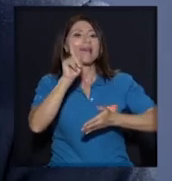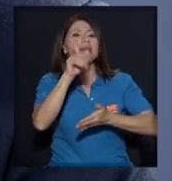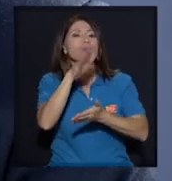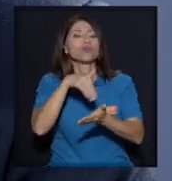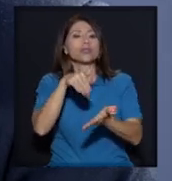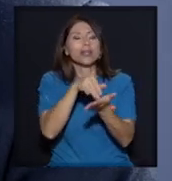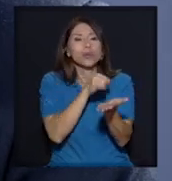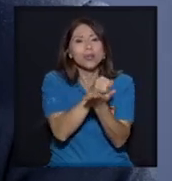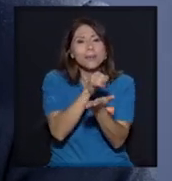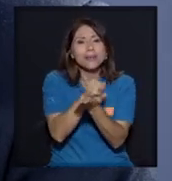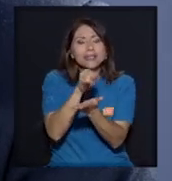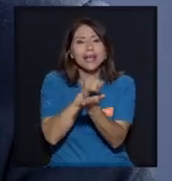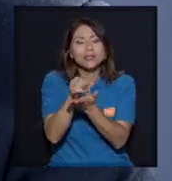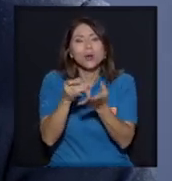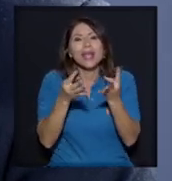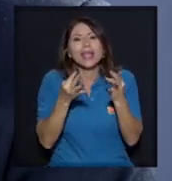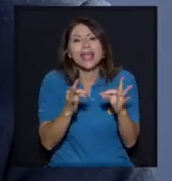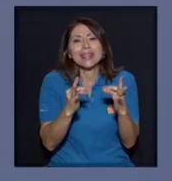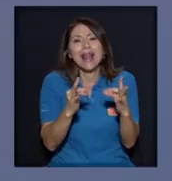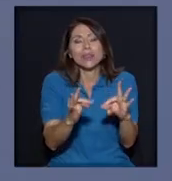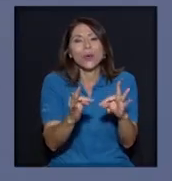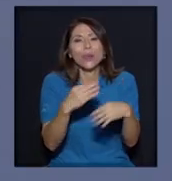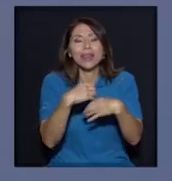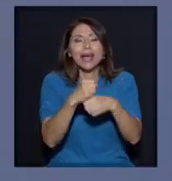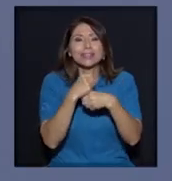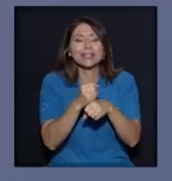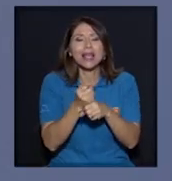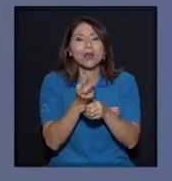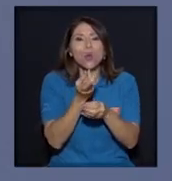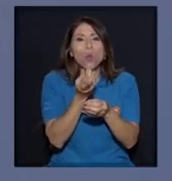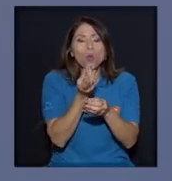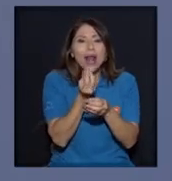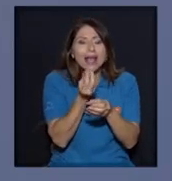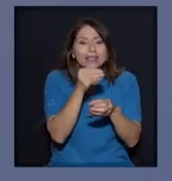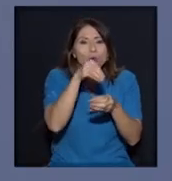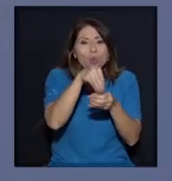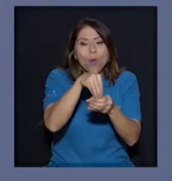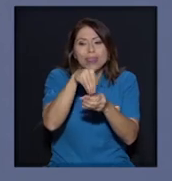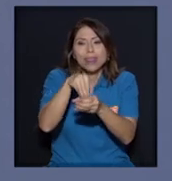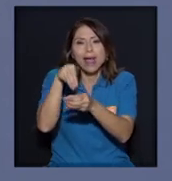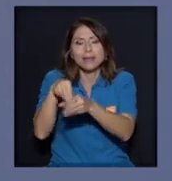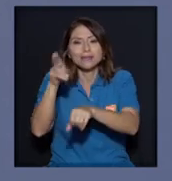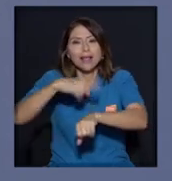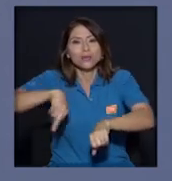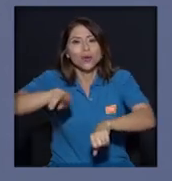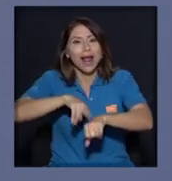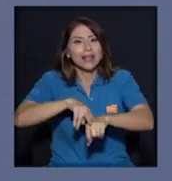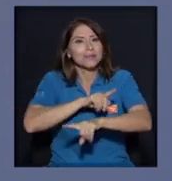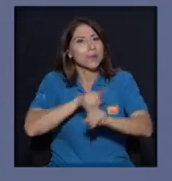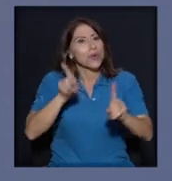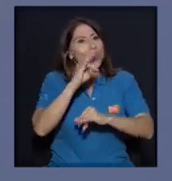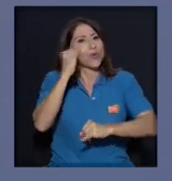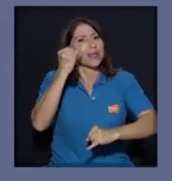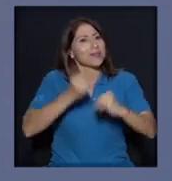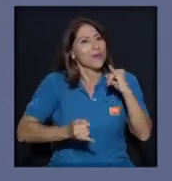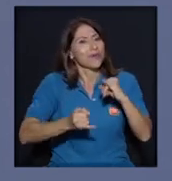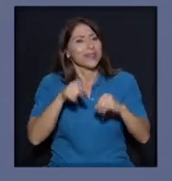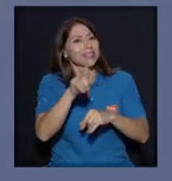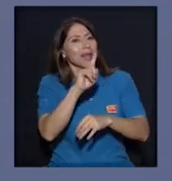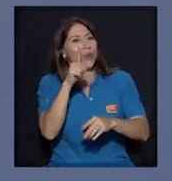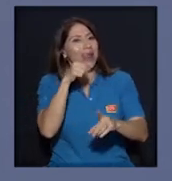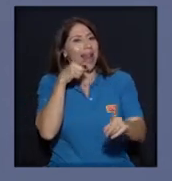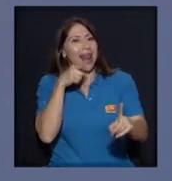hacer unas cuentas nacionales que no terminó de hacer y no era la tarea de ese instituto de investigación.